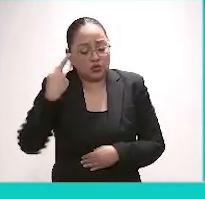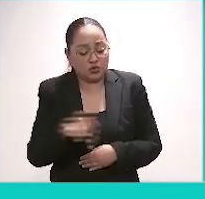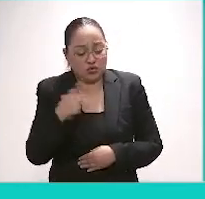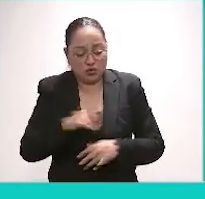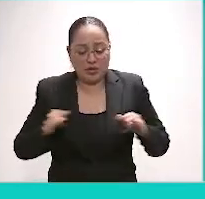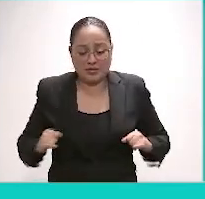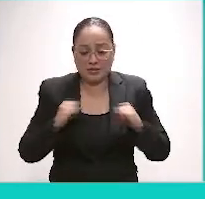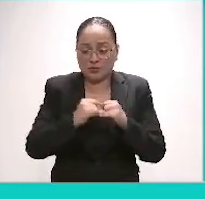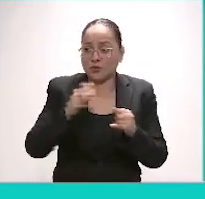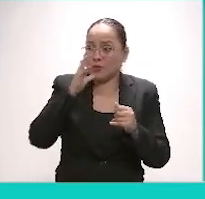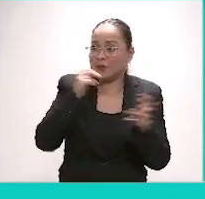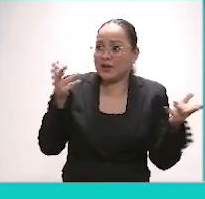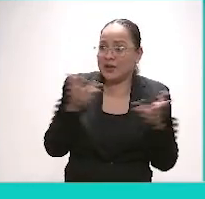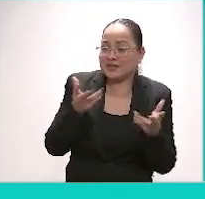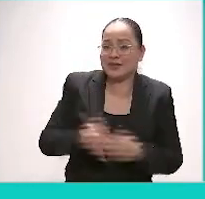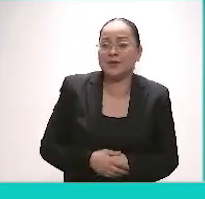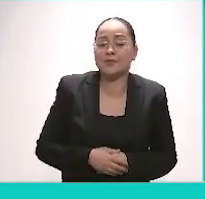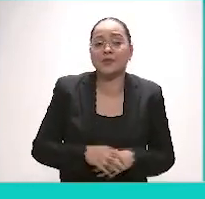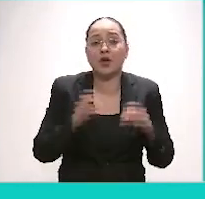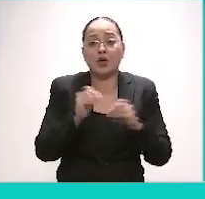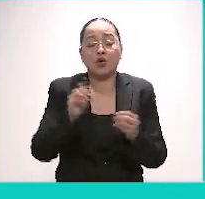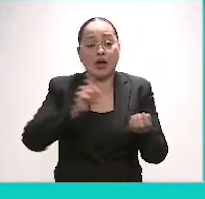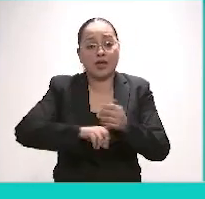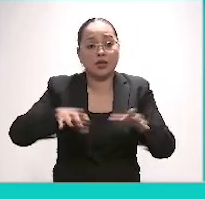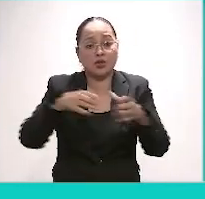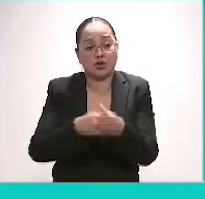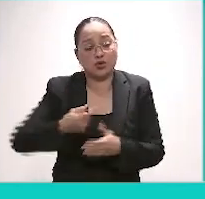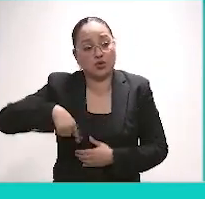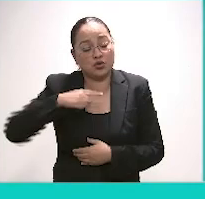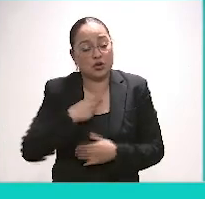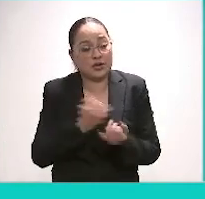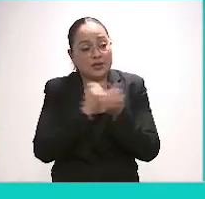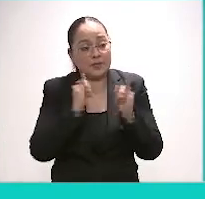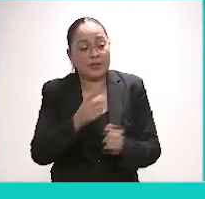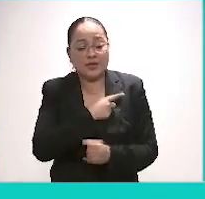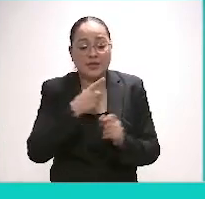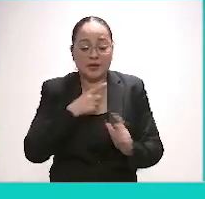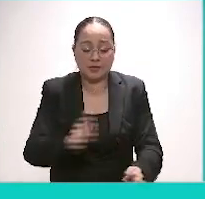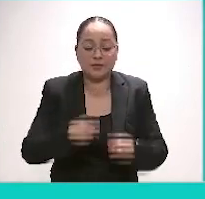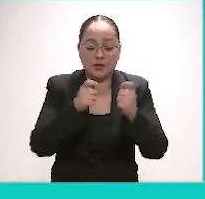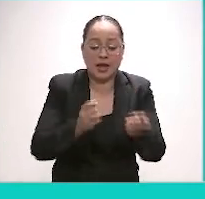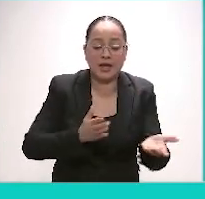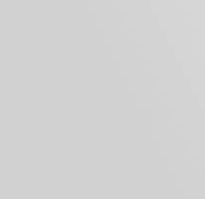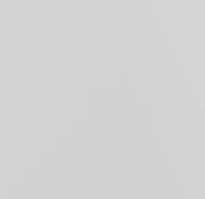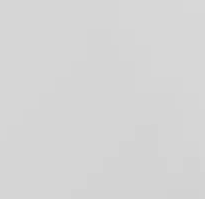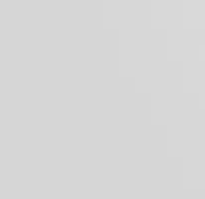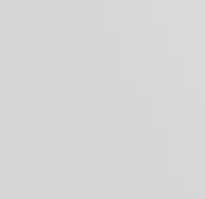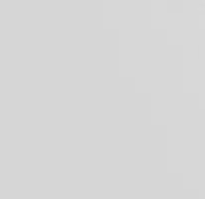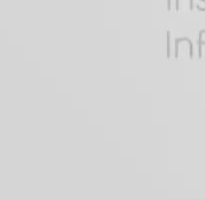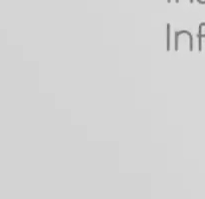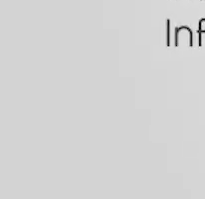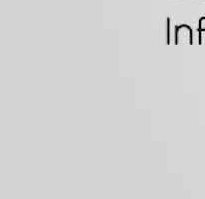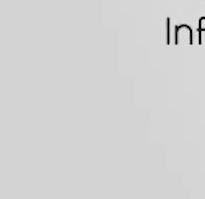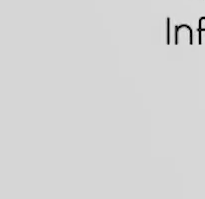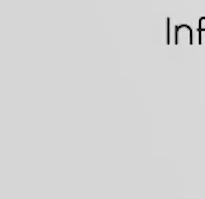este instituto organismo constitucionalmente autónomo encargado de garantizar el derecho de acceso a la información